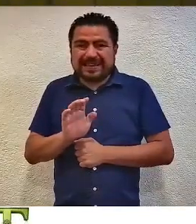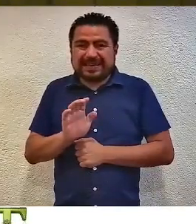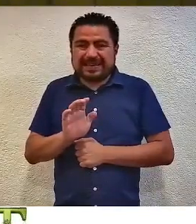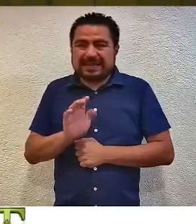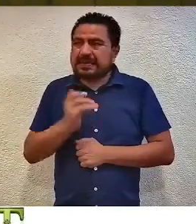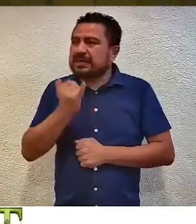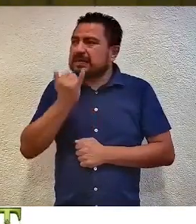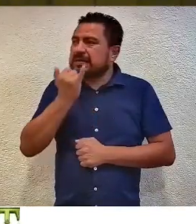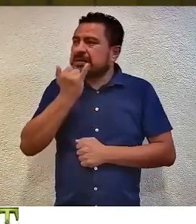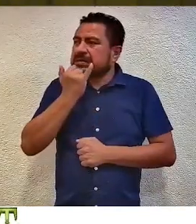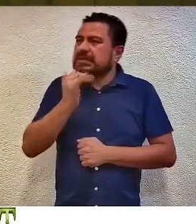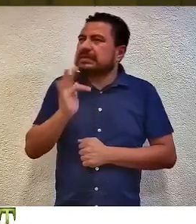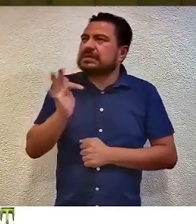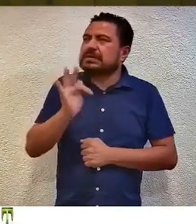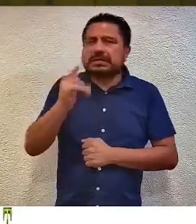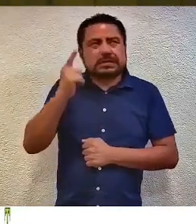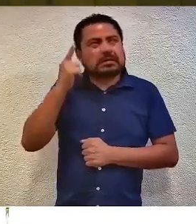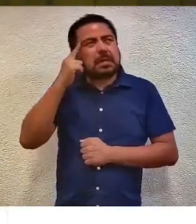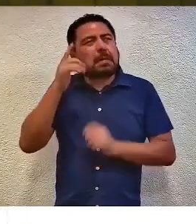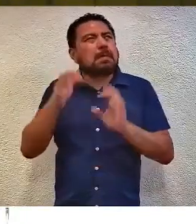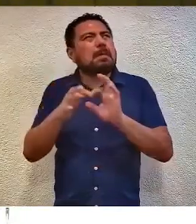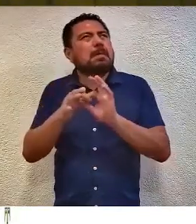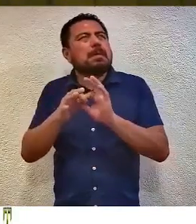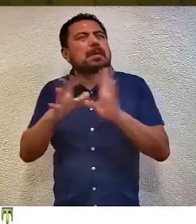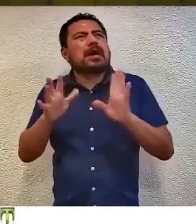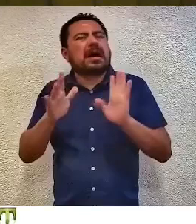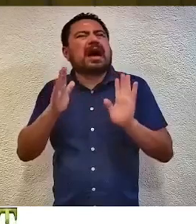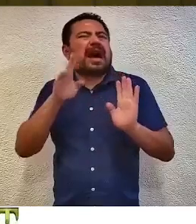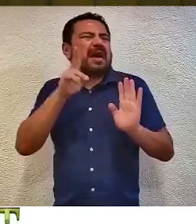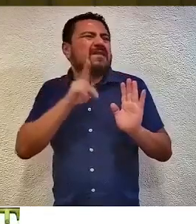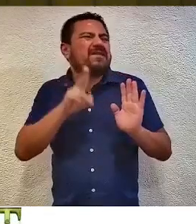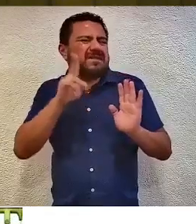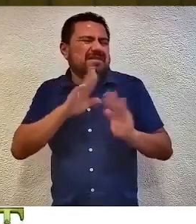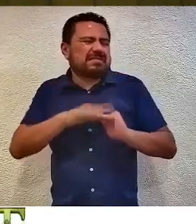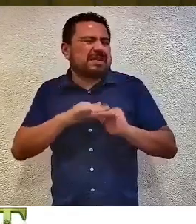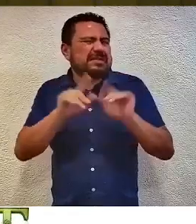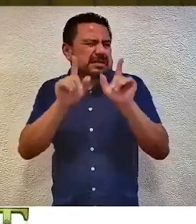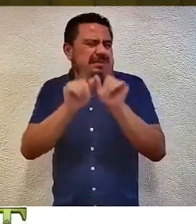Perdón si en ocasiones la memoria me falla, pero voy a tratar de hacerlo más explícito.